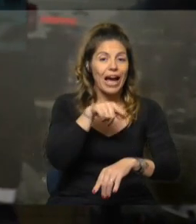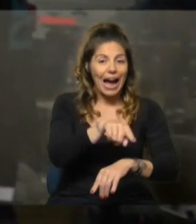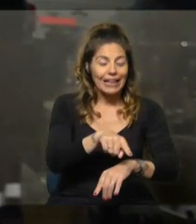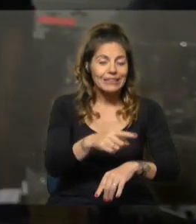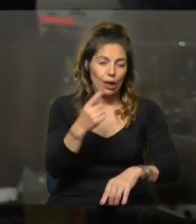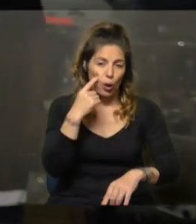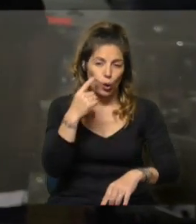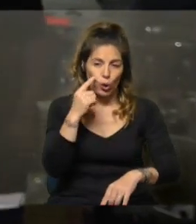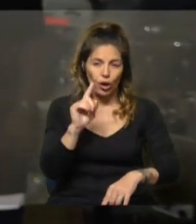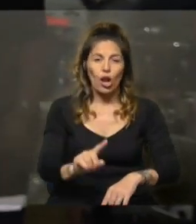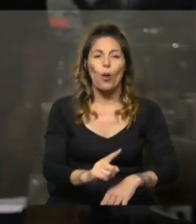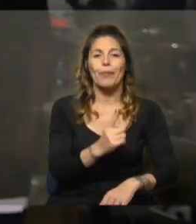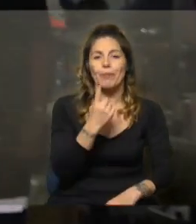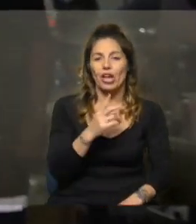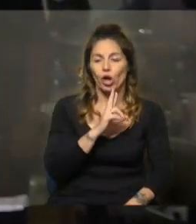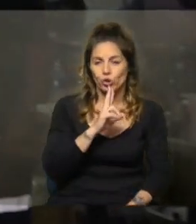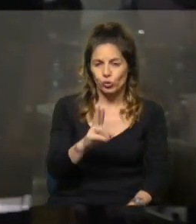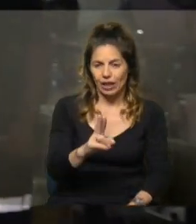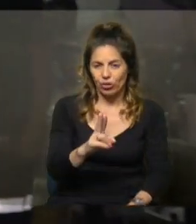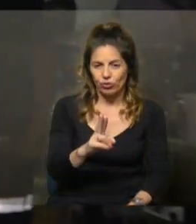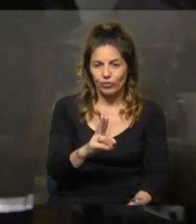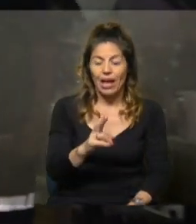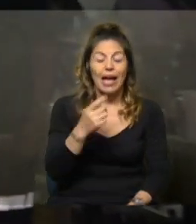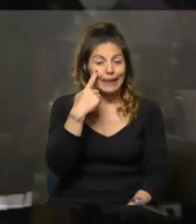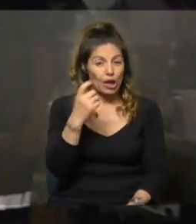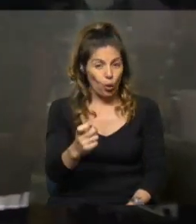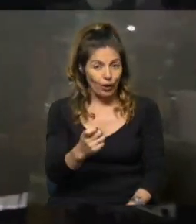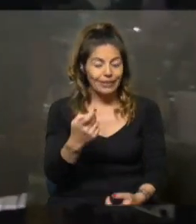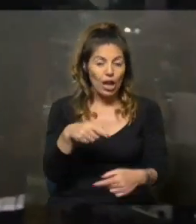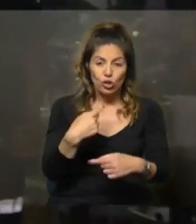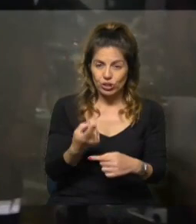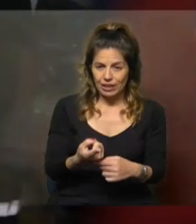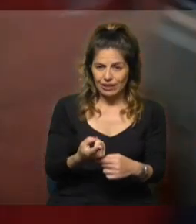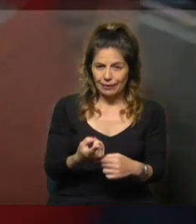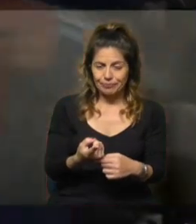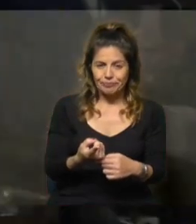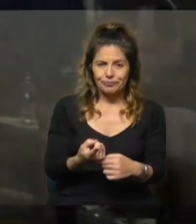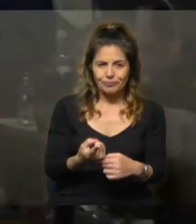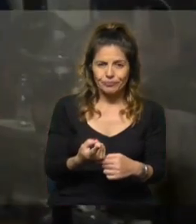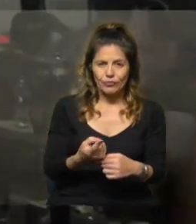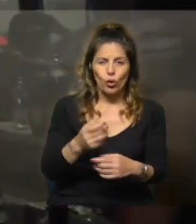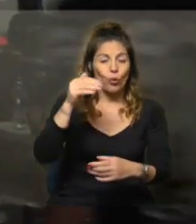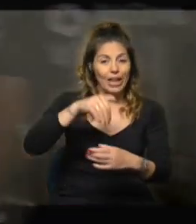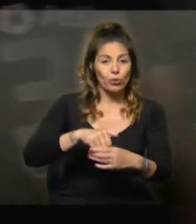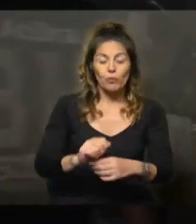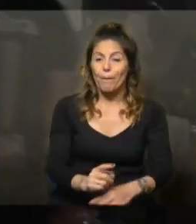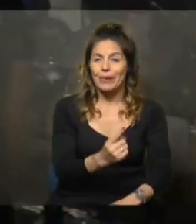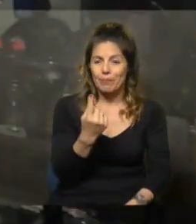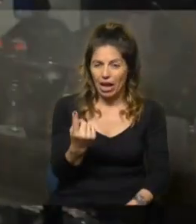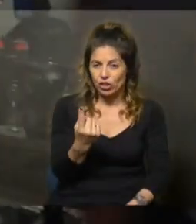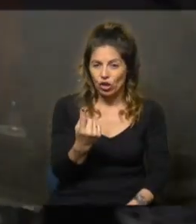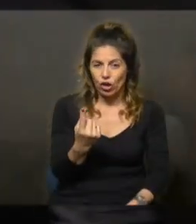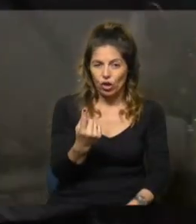conozcan los primeros resultados hay que tener en cuenta lo siguiente se trata de un escrutinio primario por lo